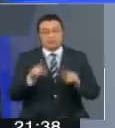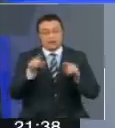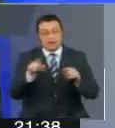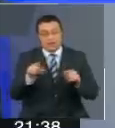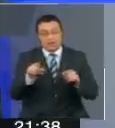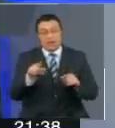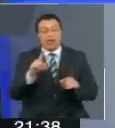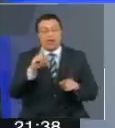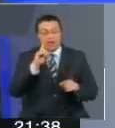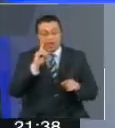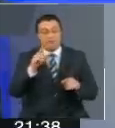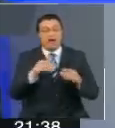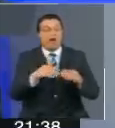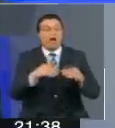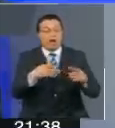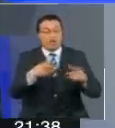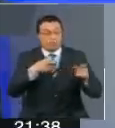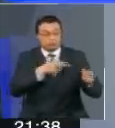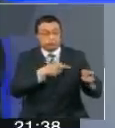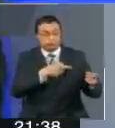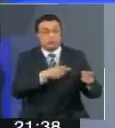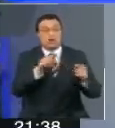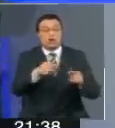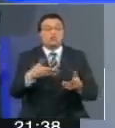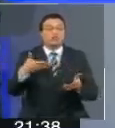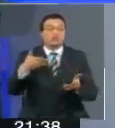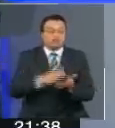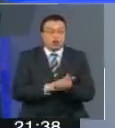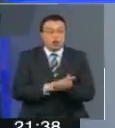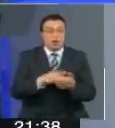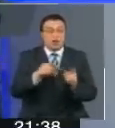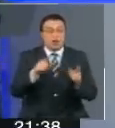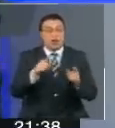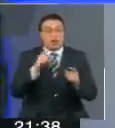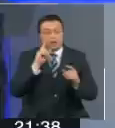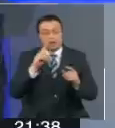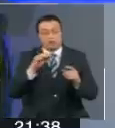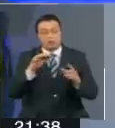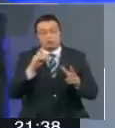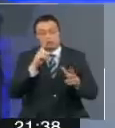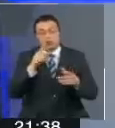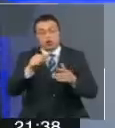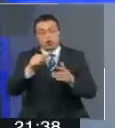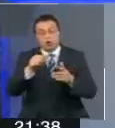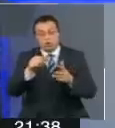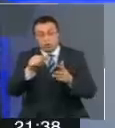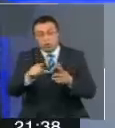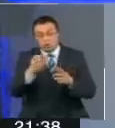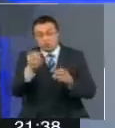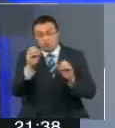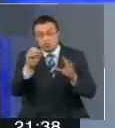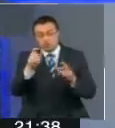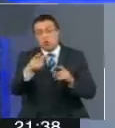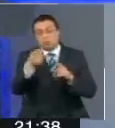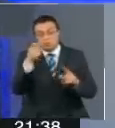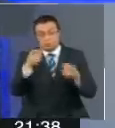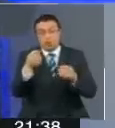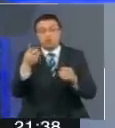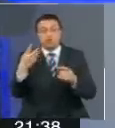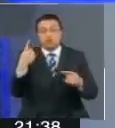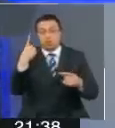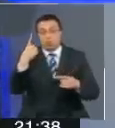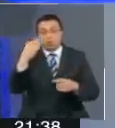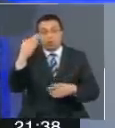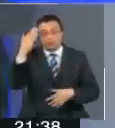estaba combatiendo y muere, según la autopsia, de varios tiros y uno en